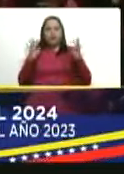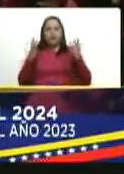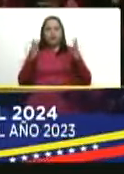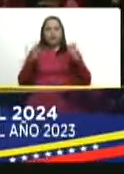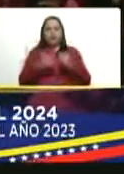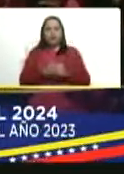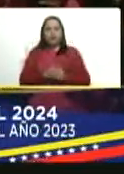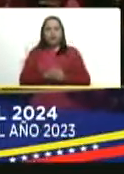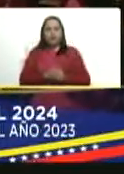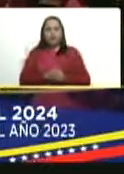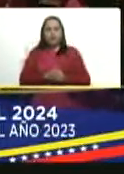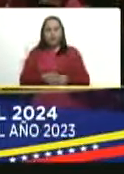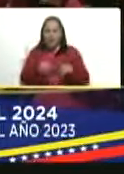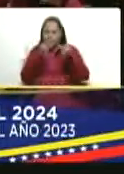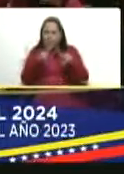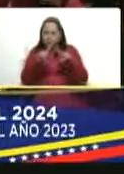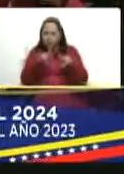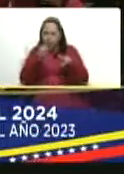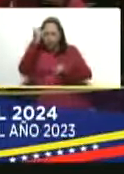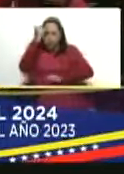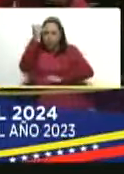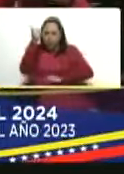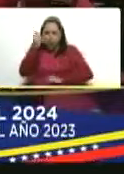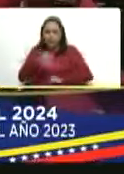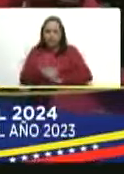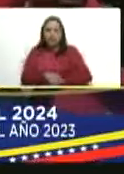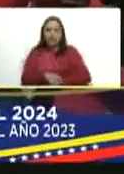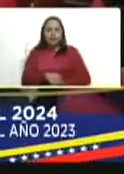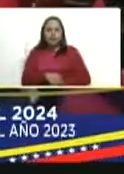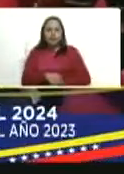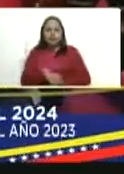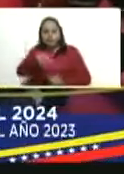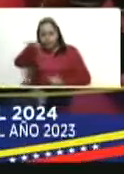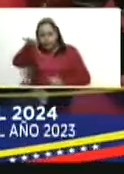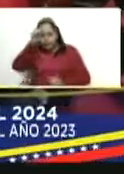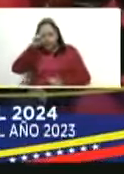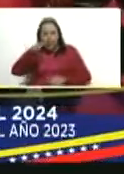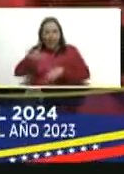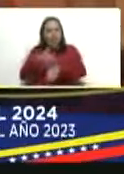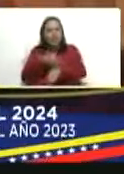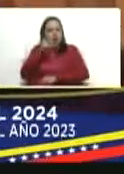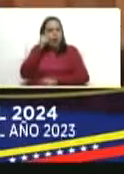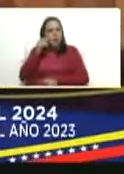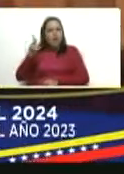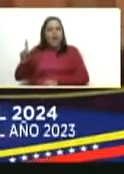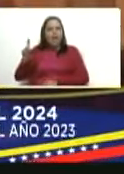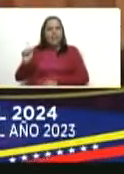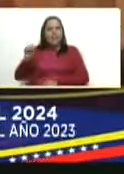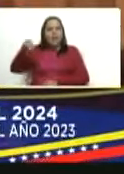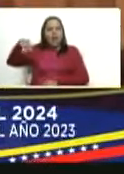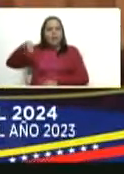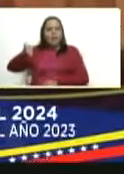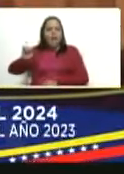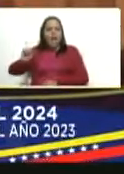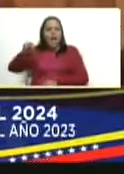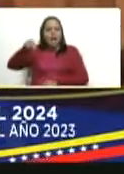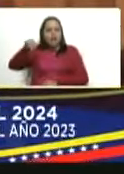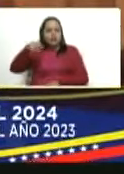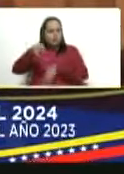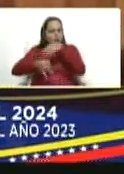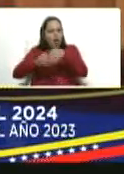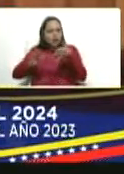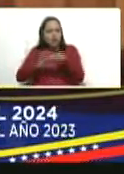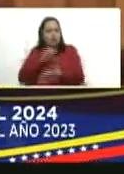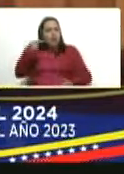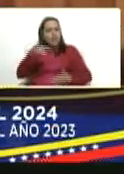En esa misma dirección, tomándole la palabra al profesor Damiani, que habla de profundizar el poder